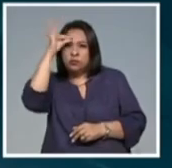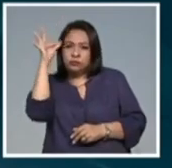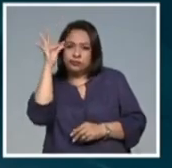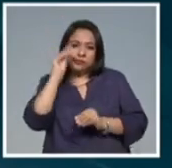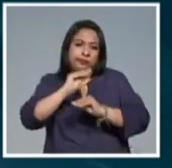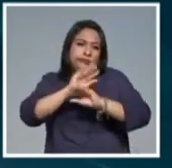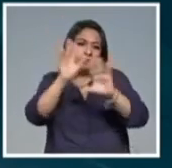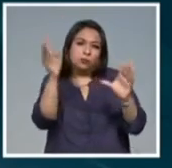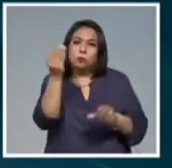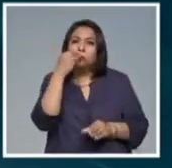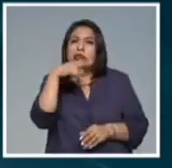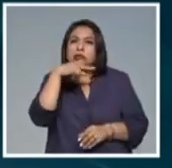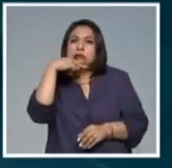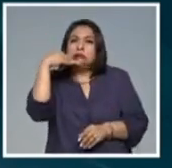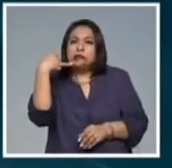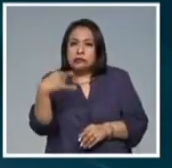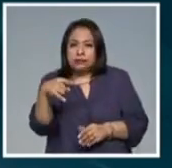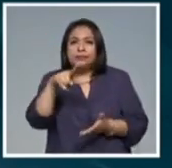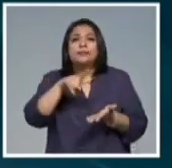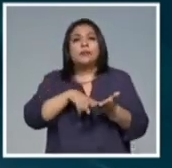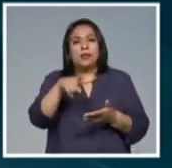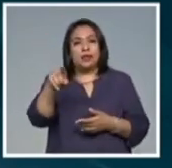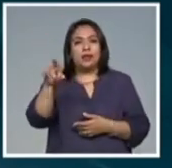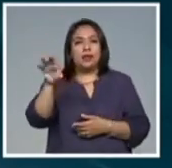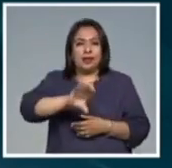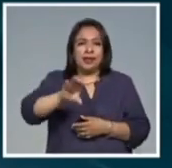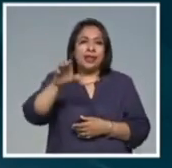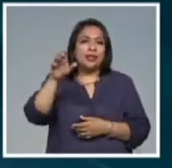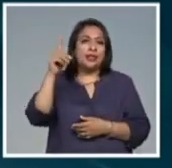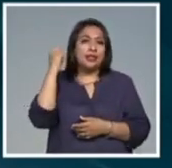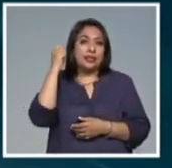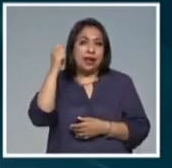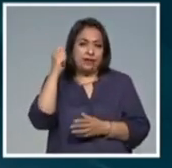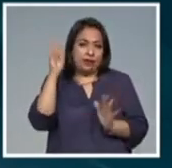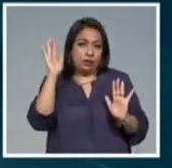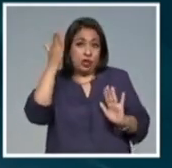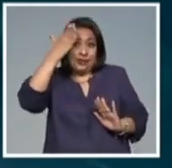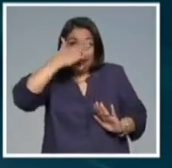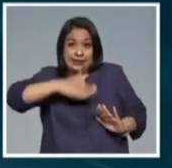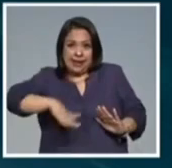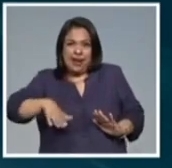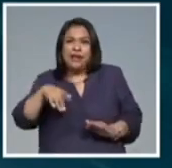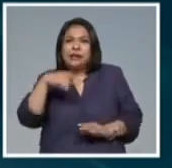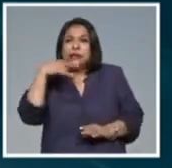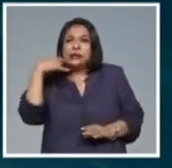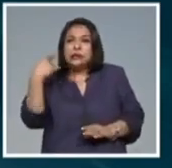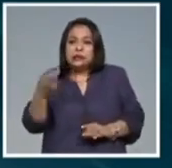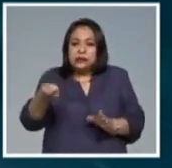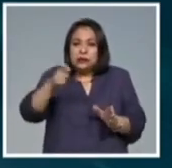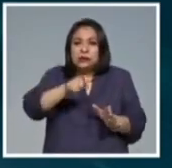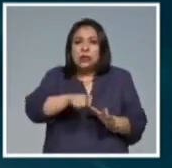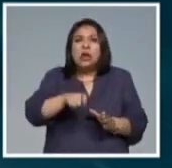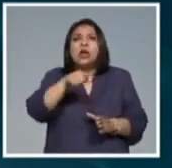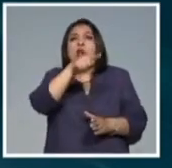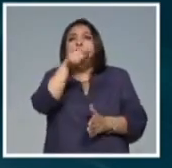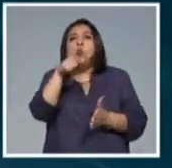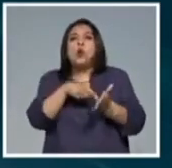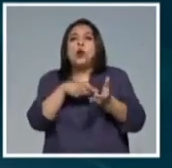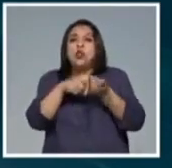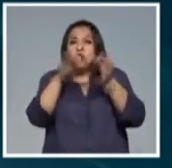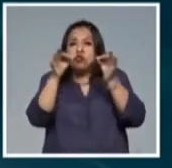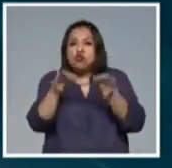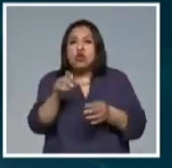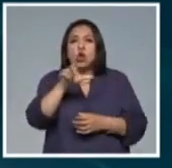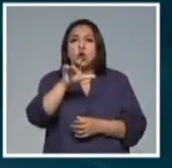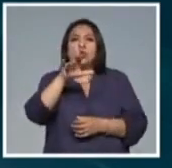picante, incluida la salsa Tabasco. Lo que se sabe oficialmente de la salsa es que fue creada en Luisiana, Estados Unidos,